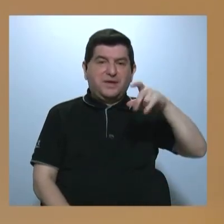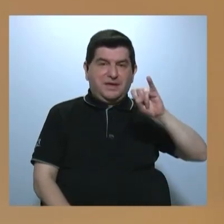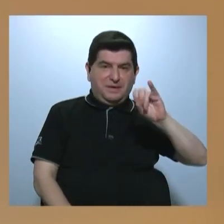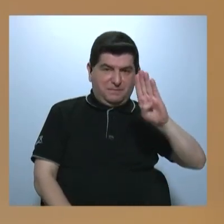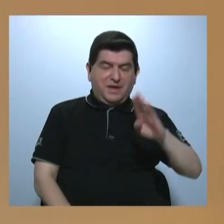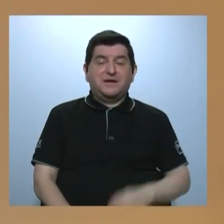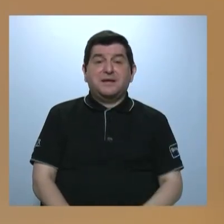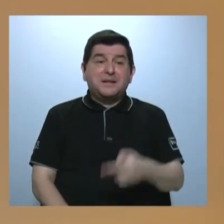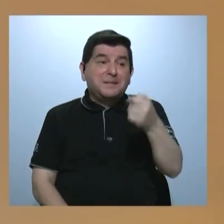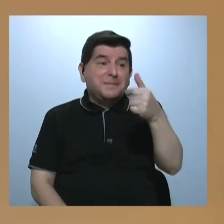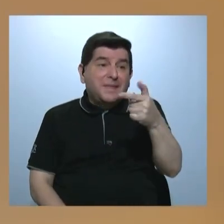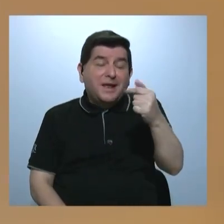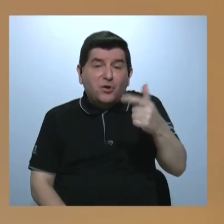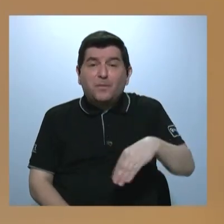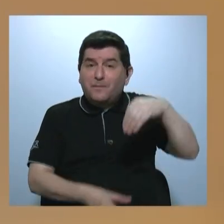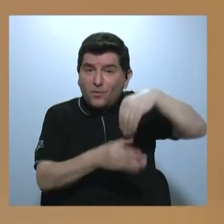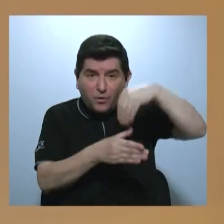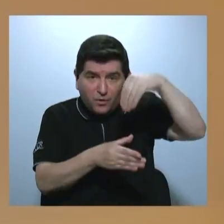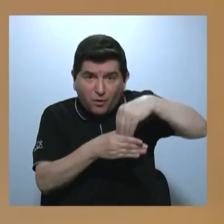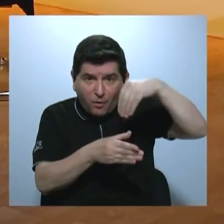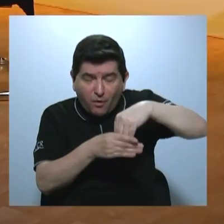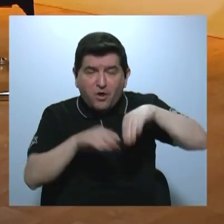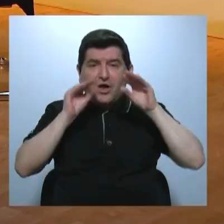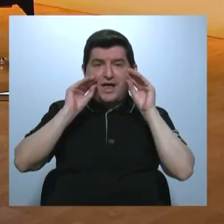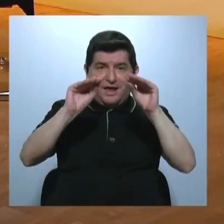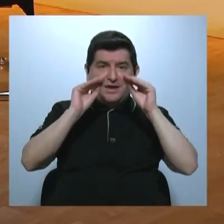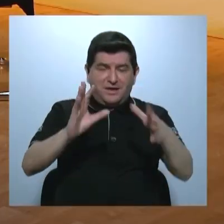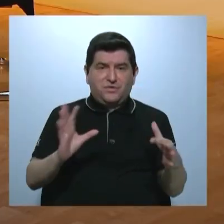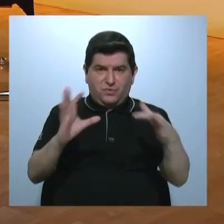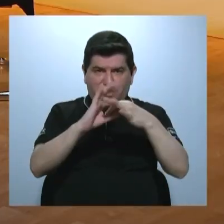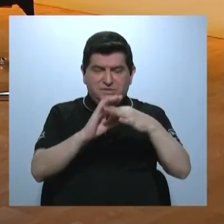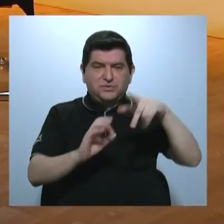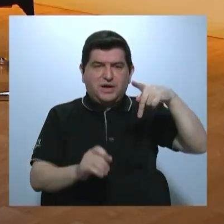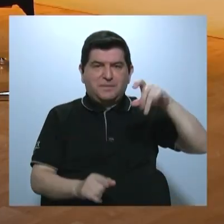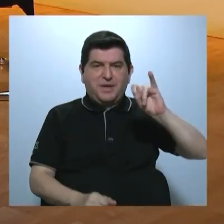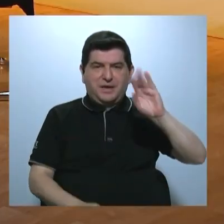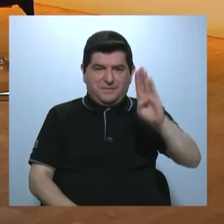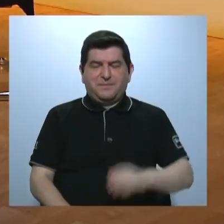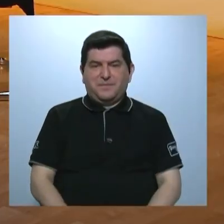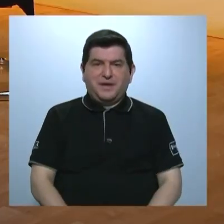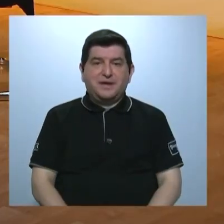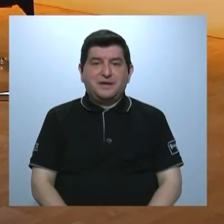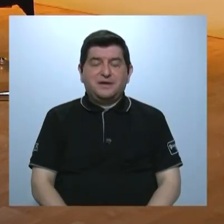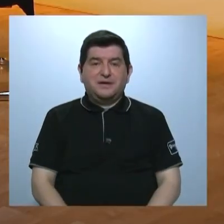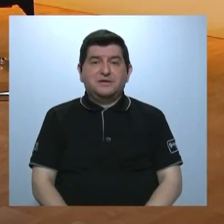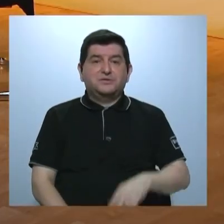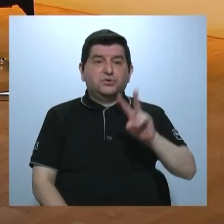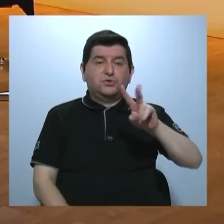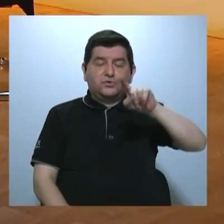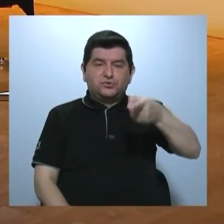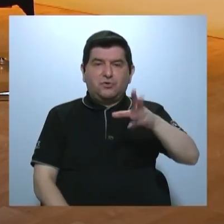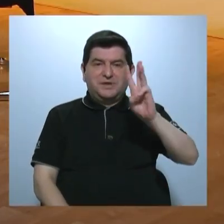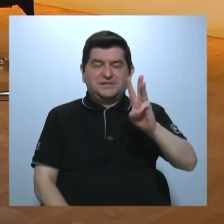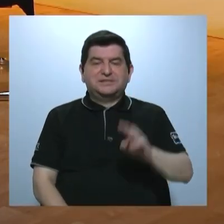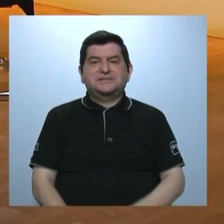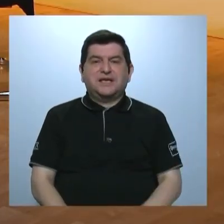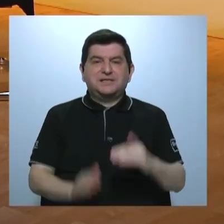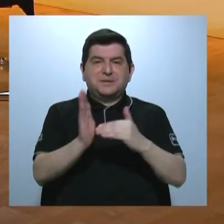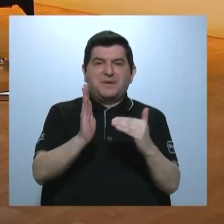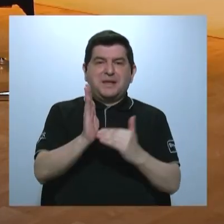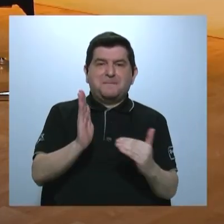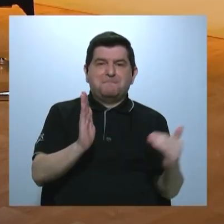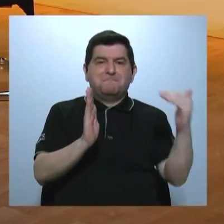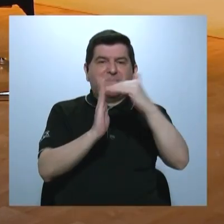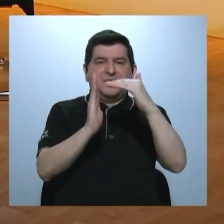de lo poco entonces que estamos invirtiendo en educación con respecto al PIB, porque en términos nominales son 2,6 billones de colones, sigue siendo una masa muy